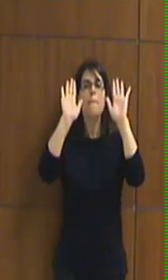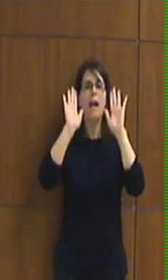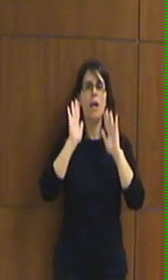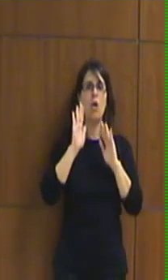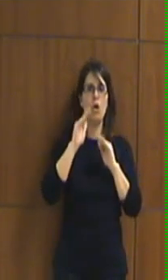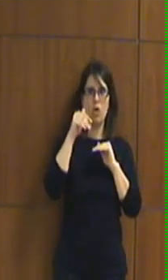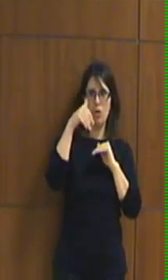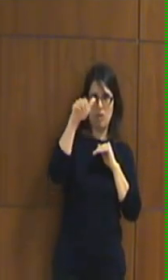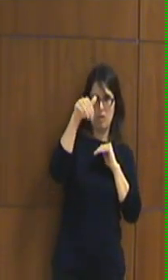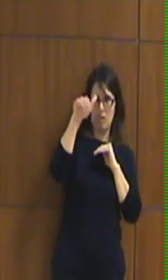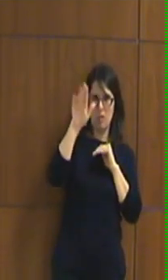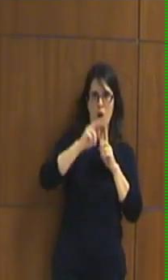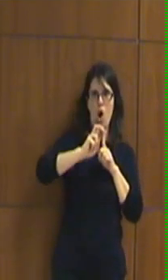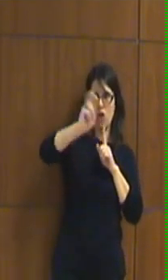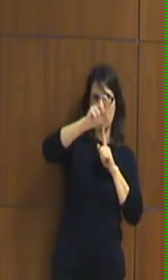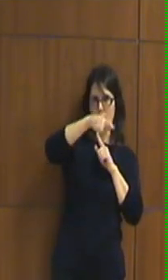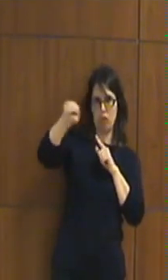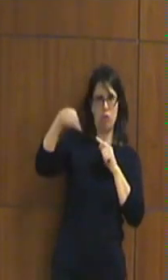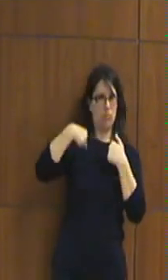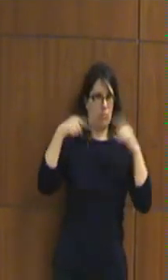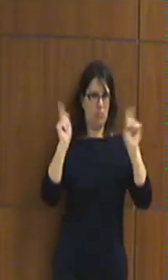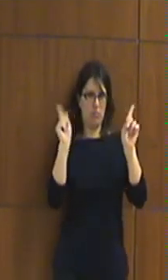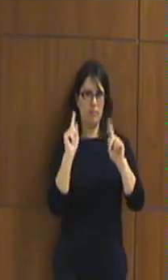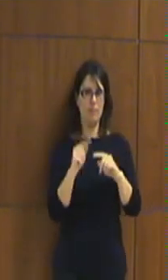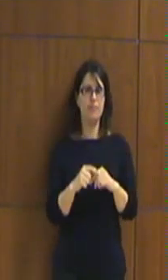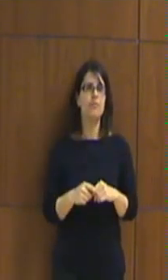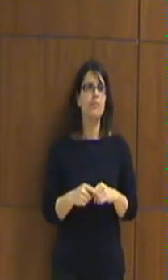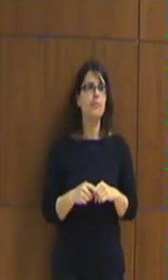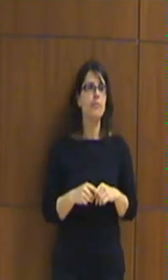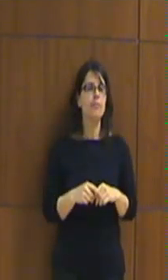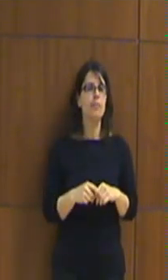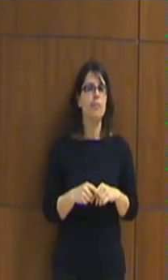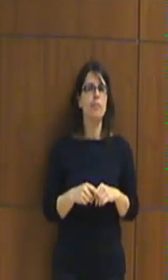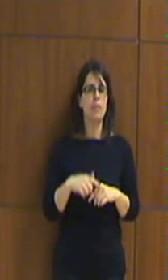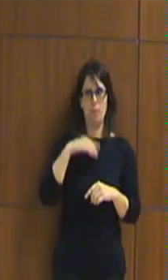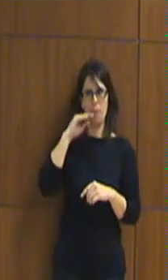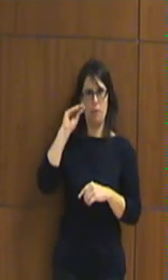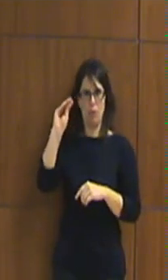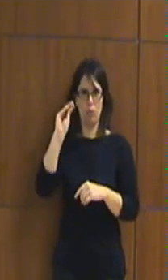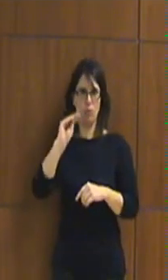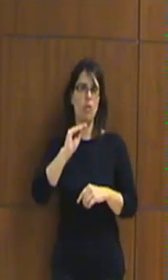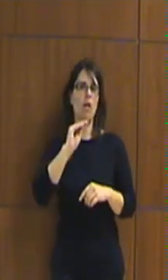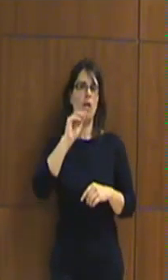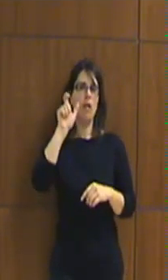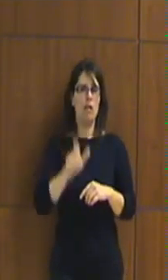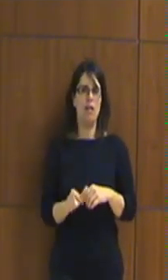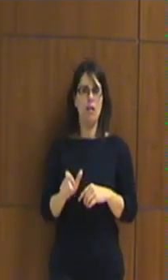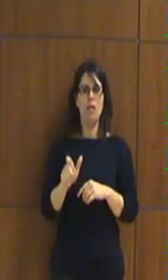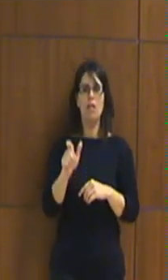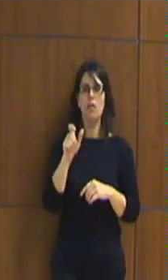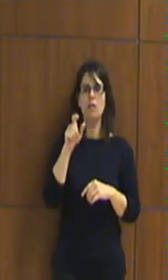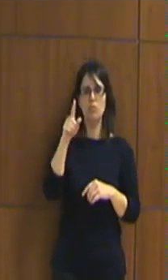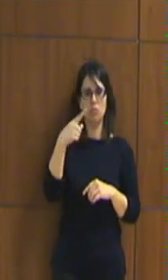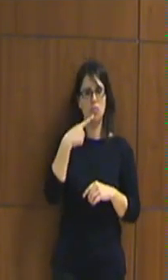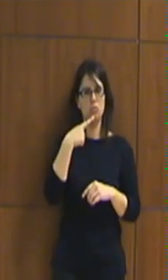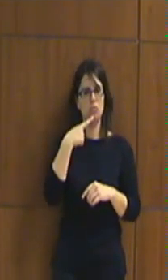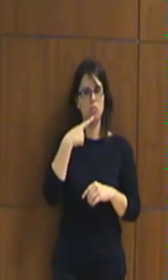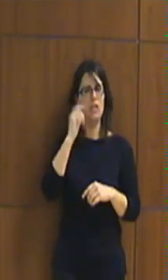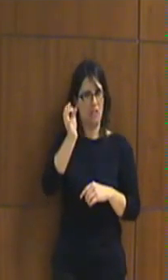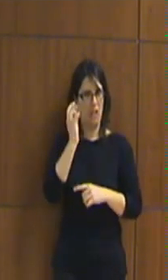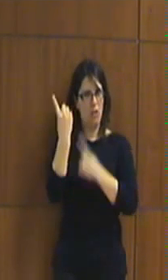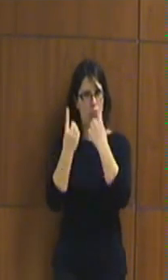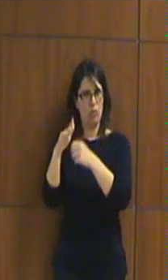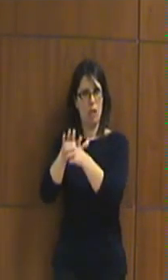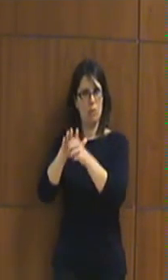casa. Y pregunto, ¿no? Eso que comentas, que puede ser cierto en algunos ámbitos,